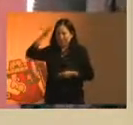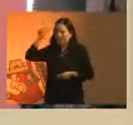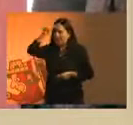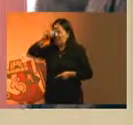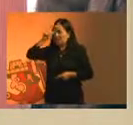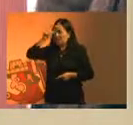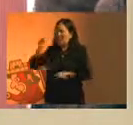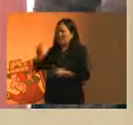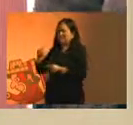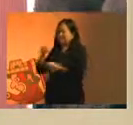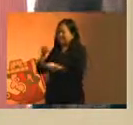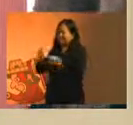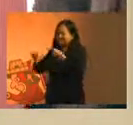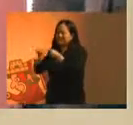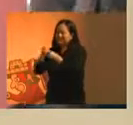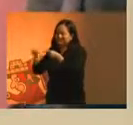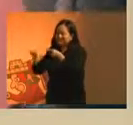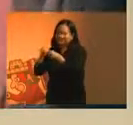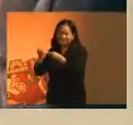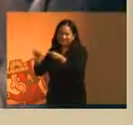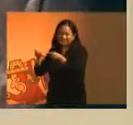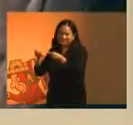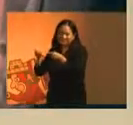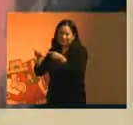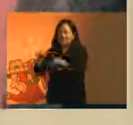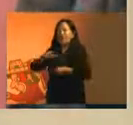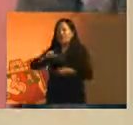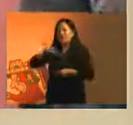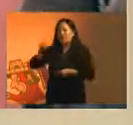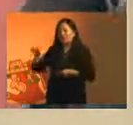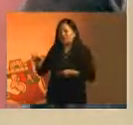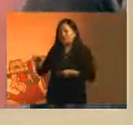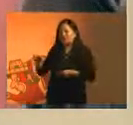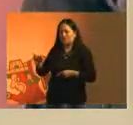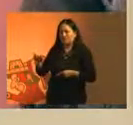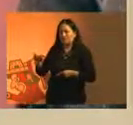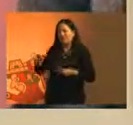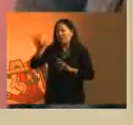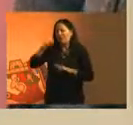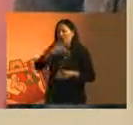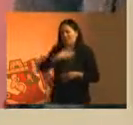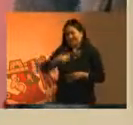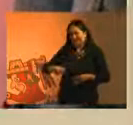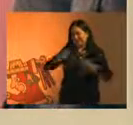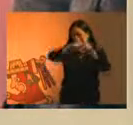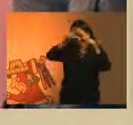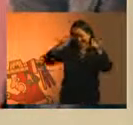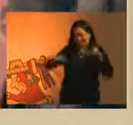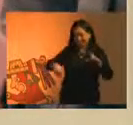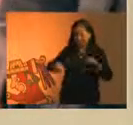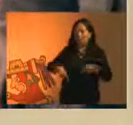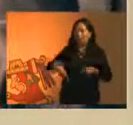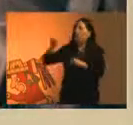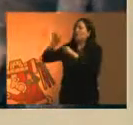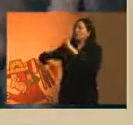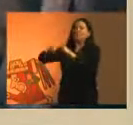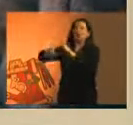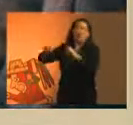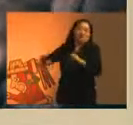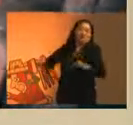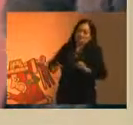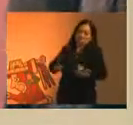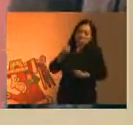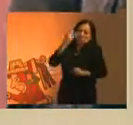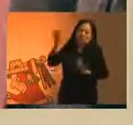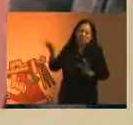presidente obregón que en esa época ponía y quitaba gobernadores como si fuera como si fueras la ropa que llevaba